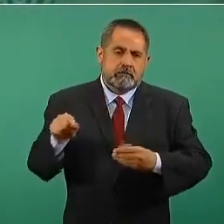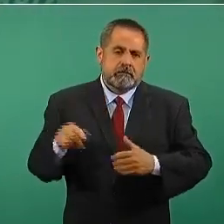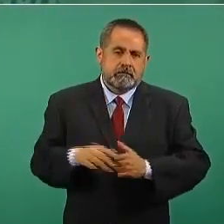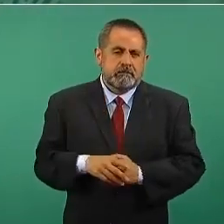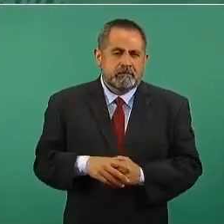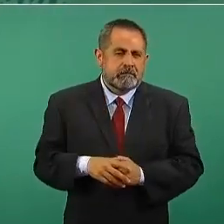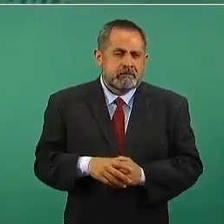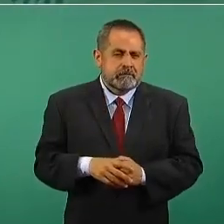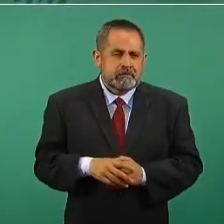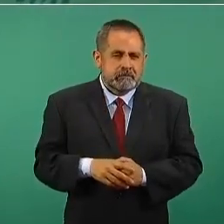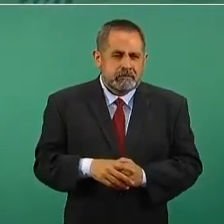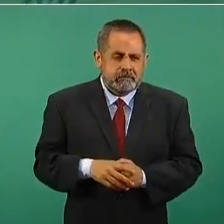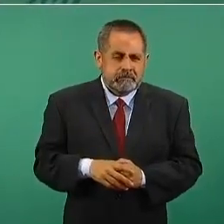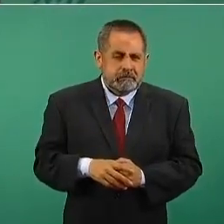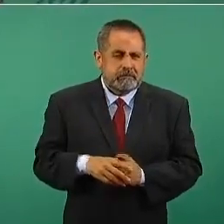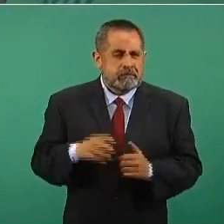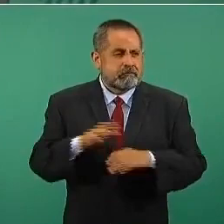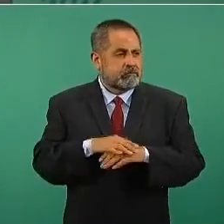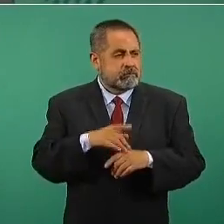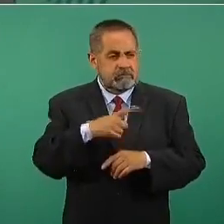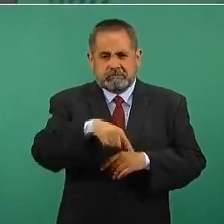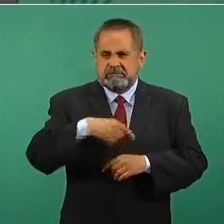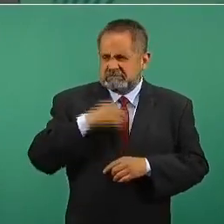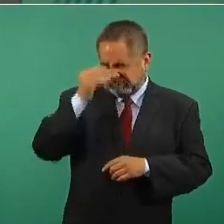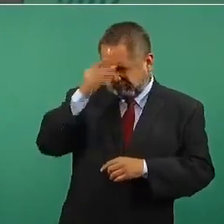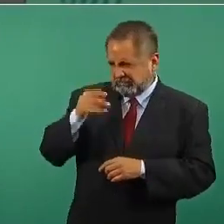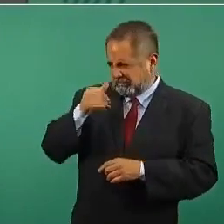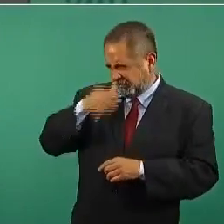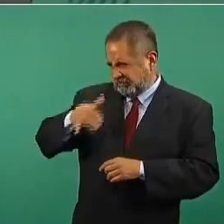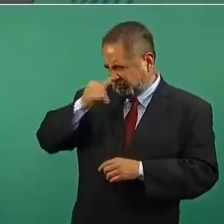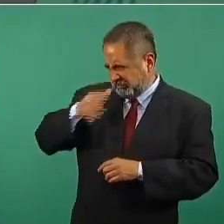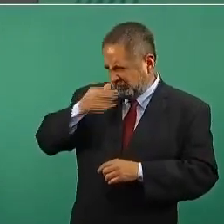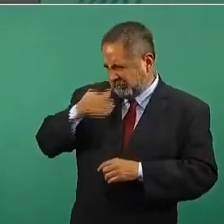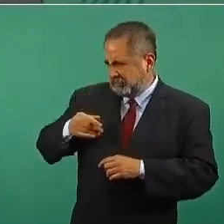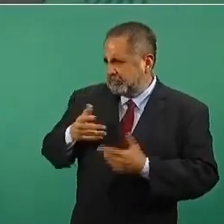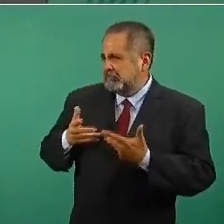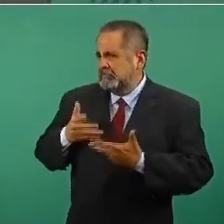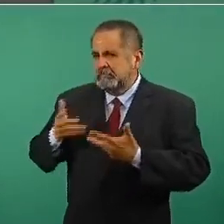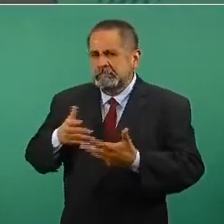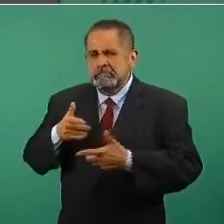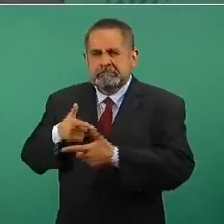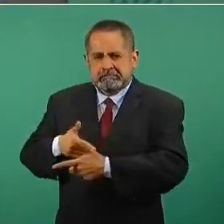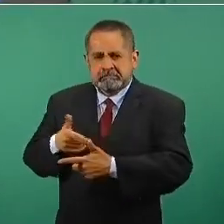porque estos provocadores pues lo que buscan